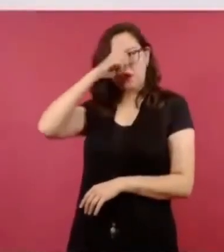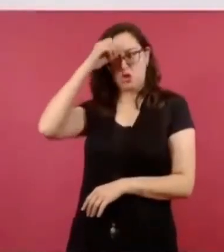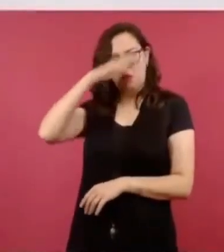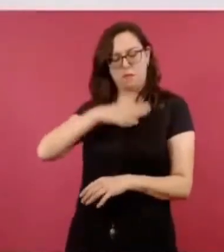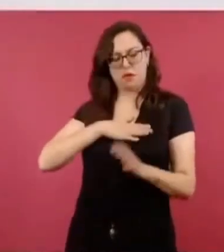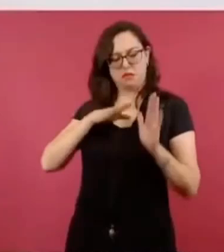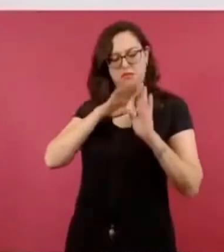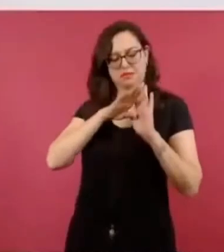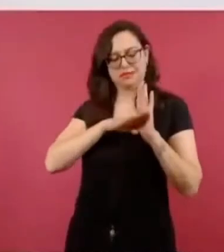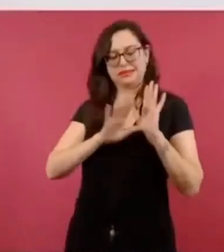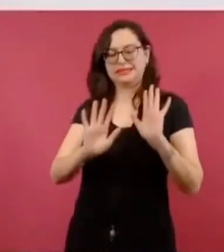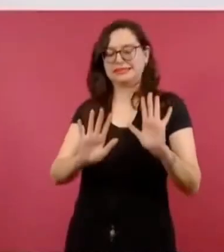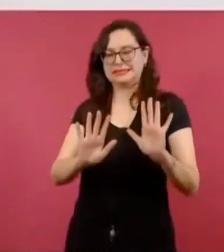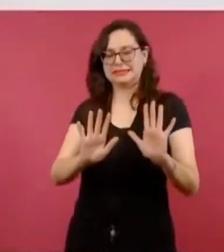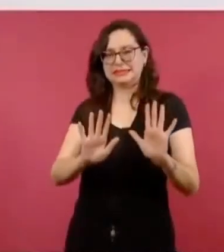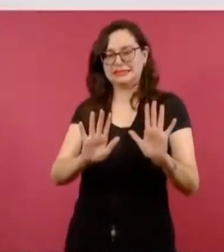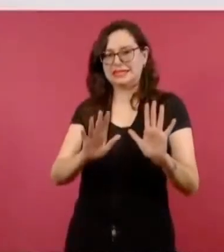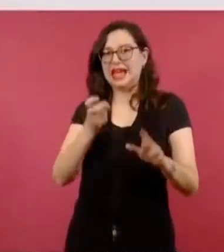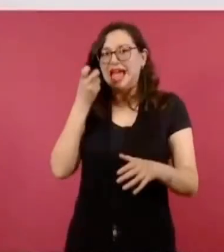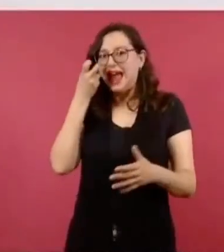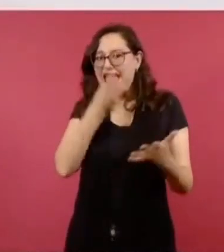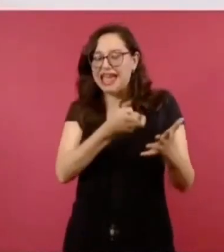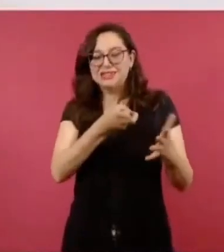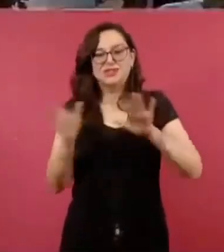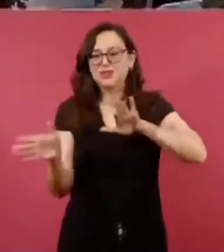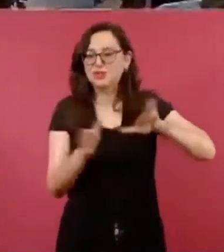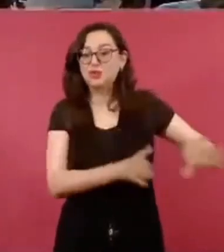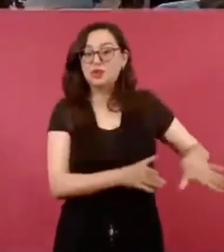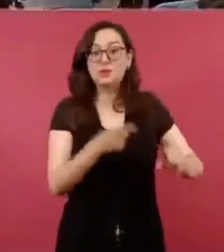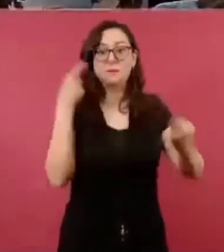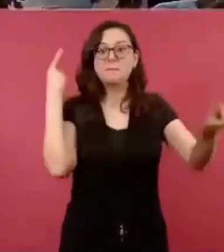importante es conseguir la paz.